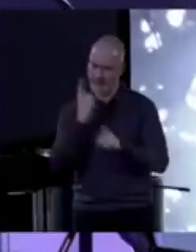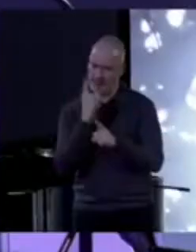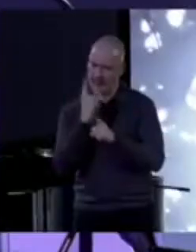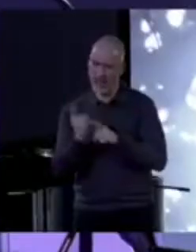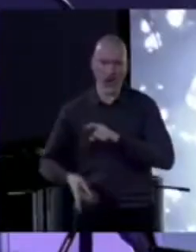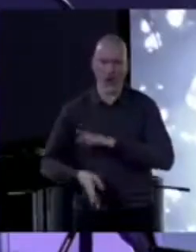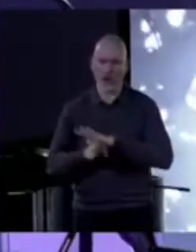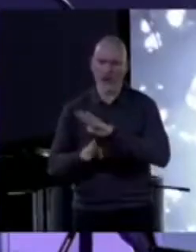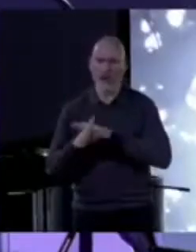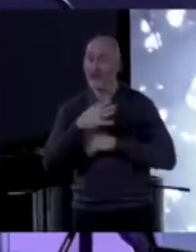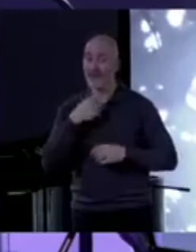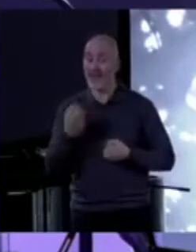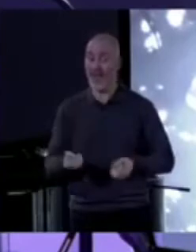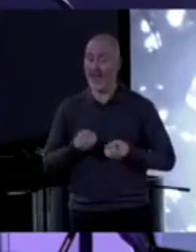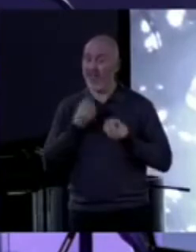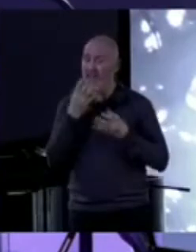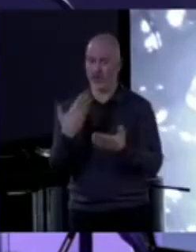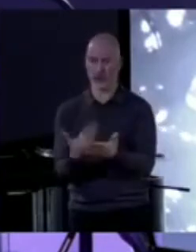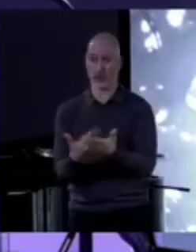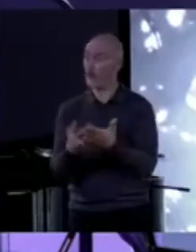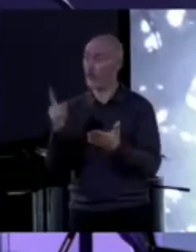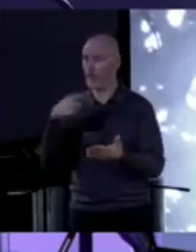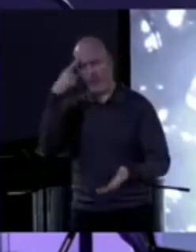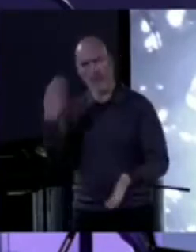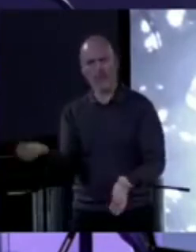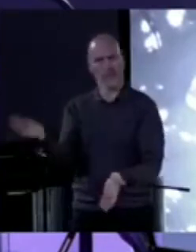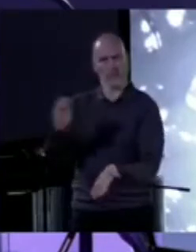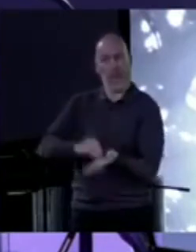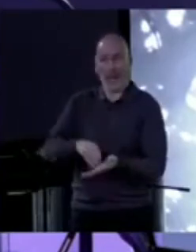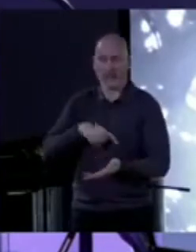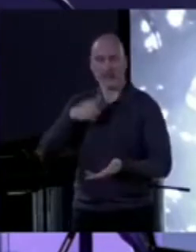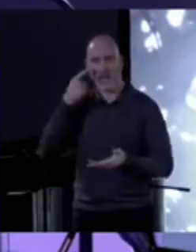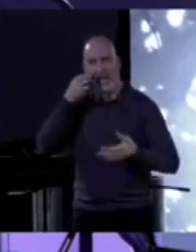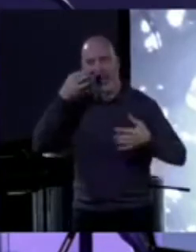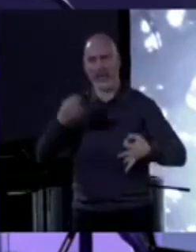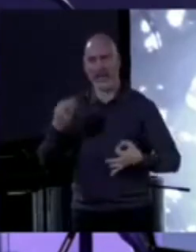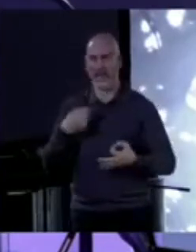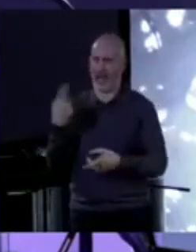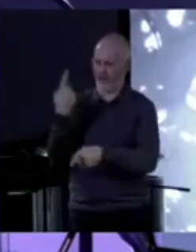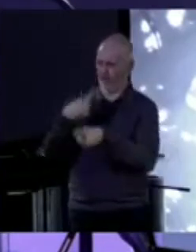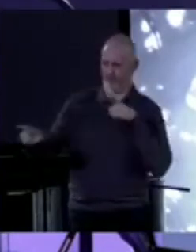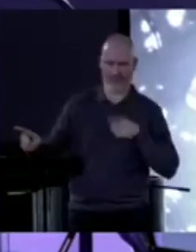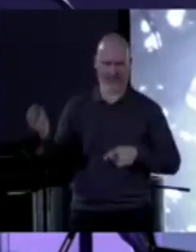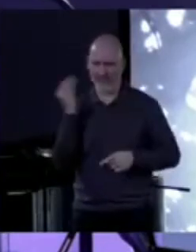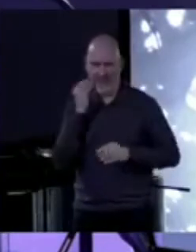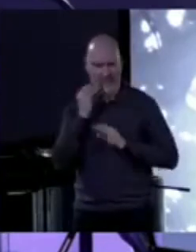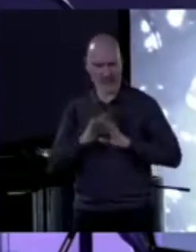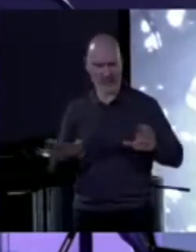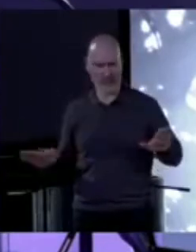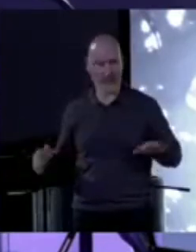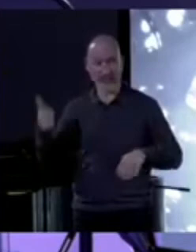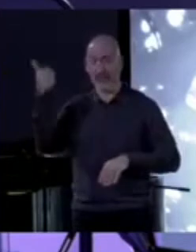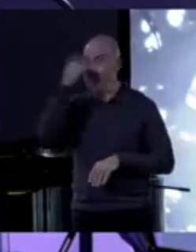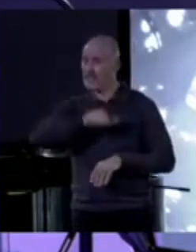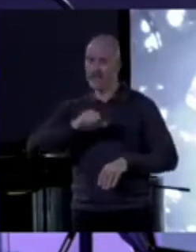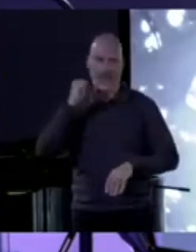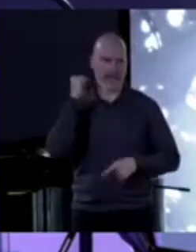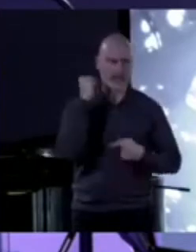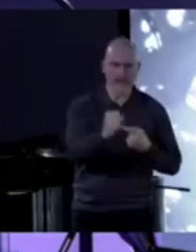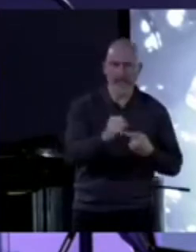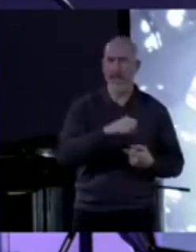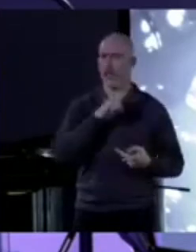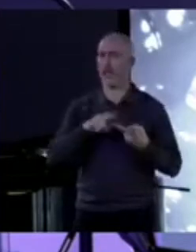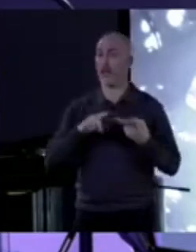capaz de rechazar datos objetivos inventando una realidad paralela falsa. El machismo asesina, el machismo